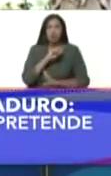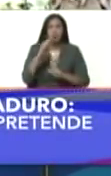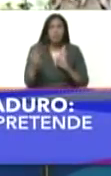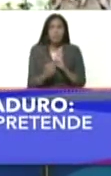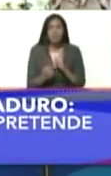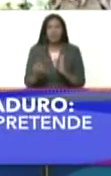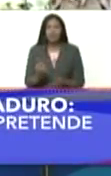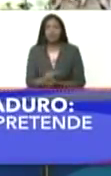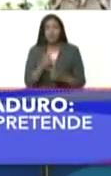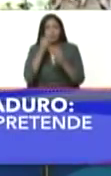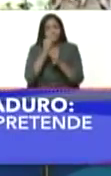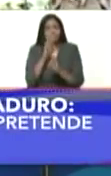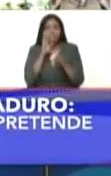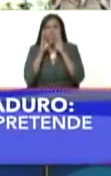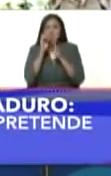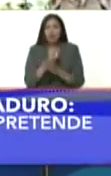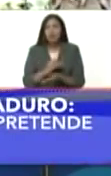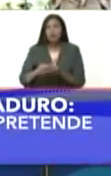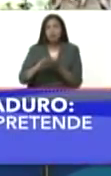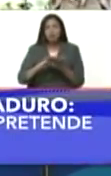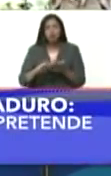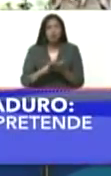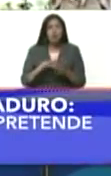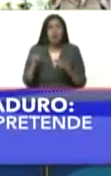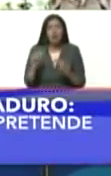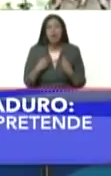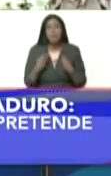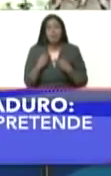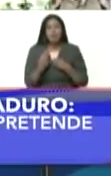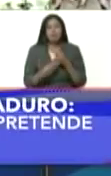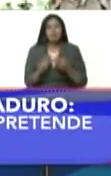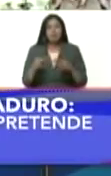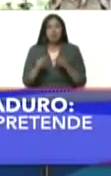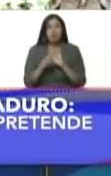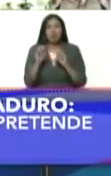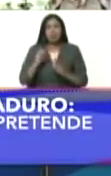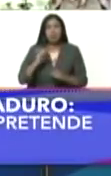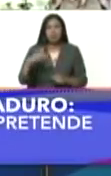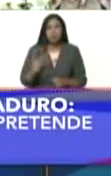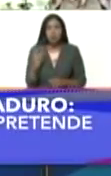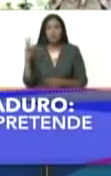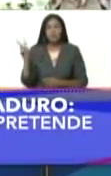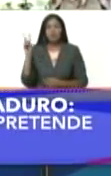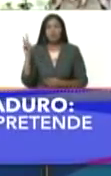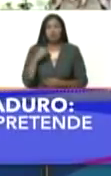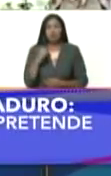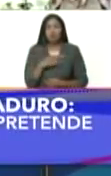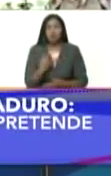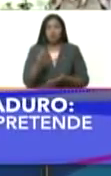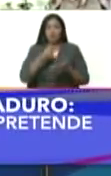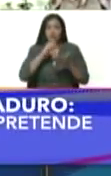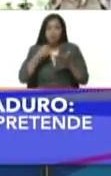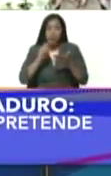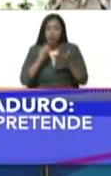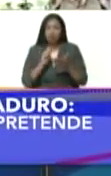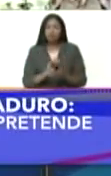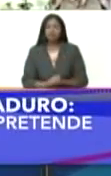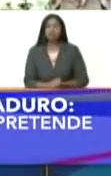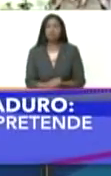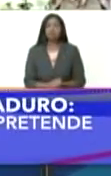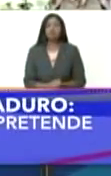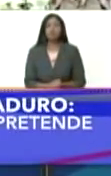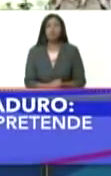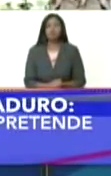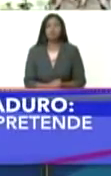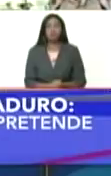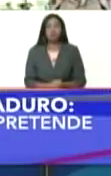a la esperanza renovada y a la vida realizada. Sí se puede Venezuela. Miren, yo quiero firmar aquí